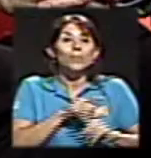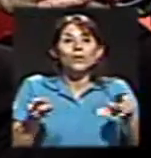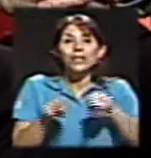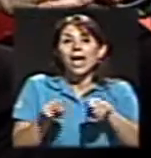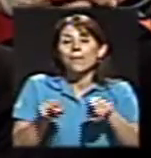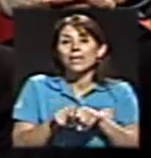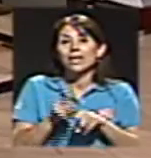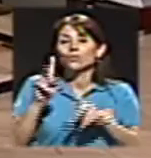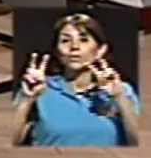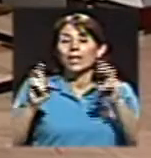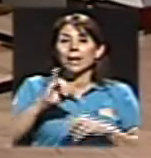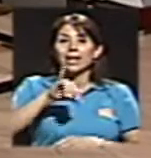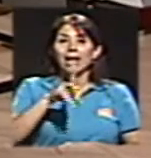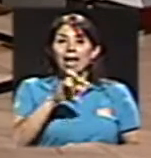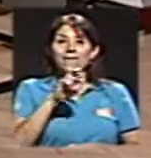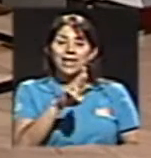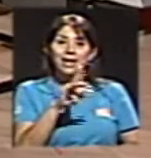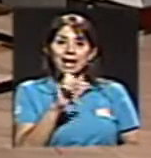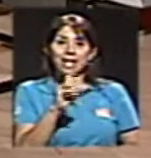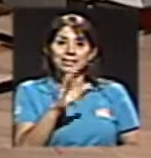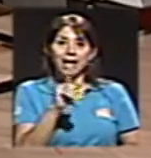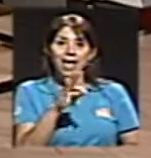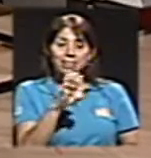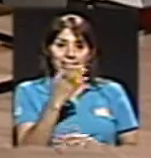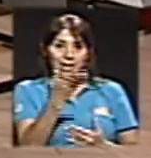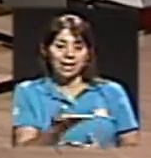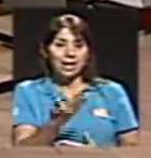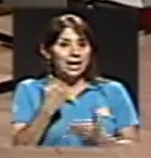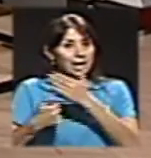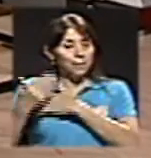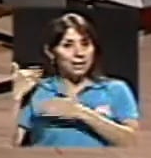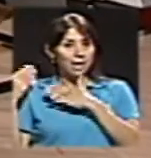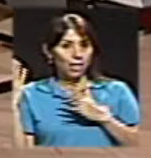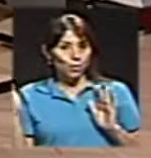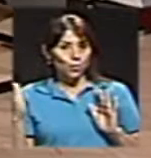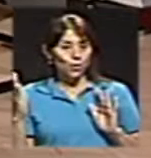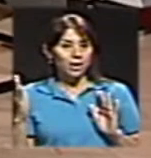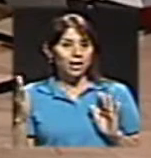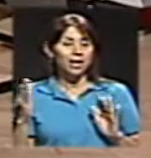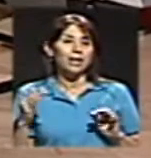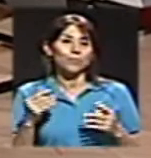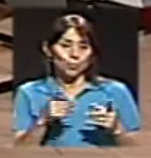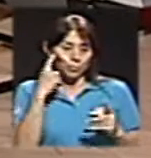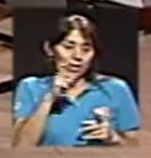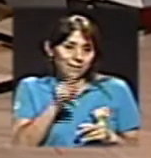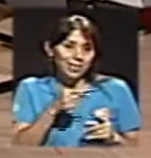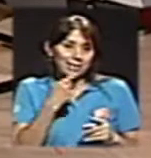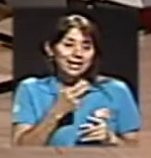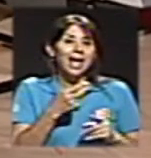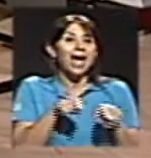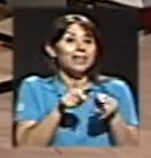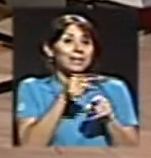don Javier Cascante en el pasado, porque vale la pena decir que además de extesorero